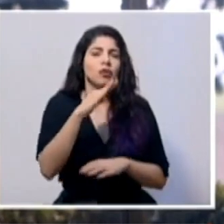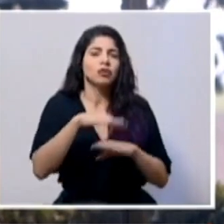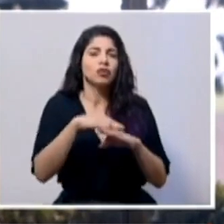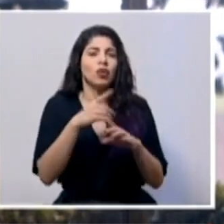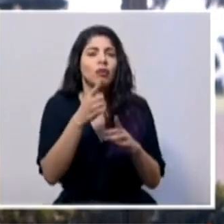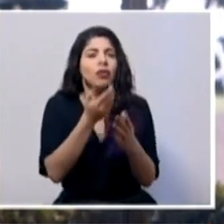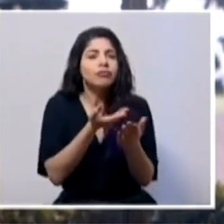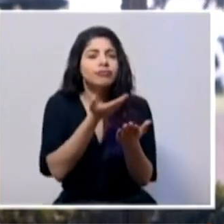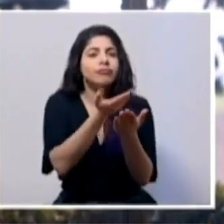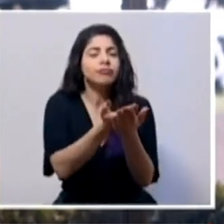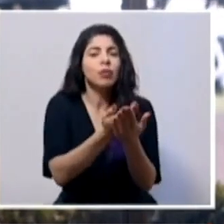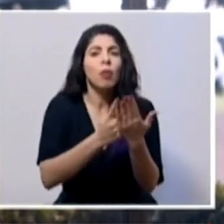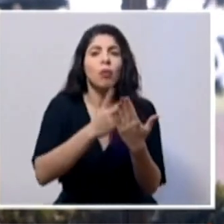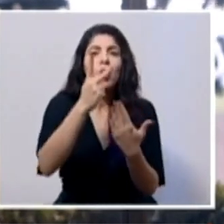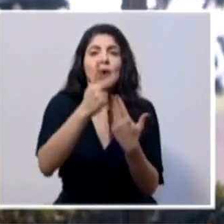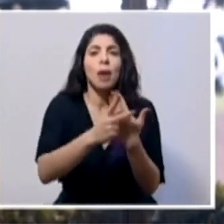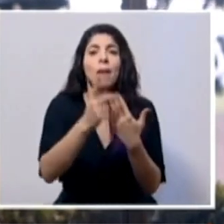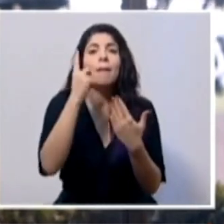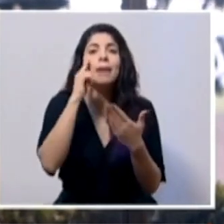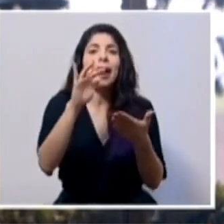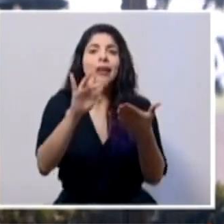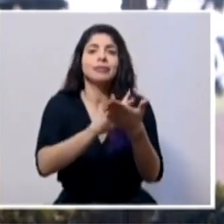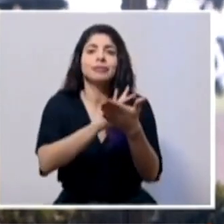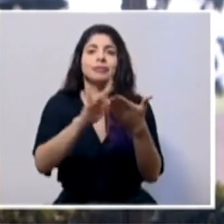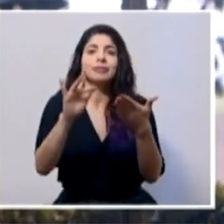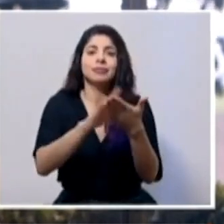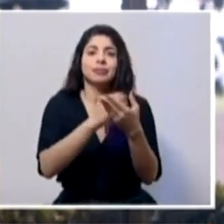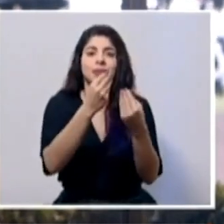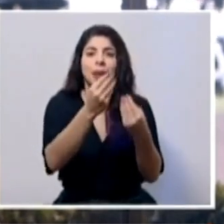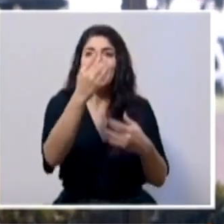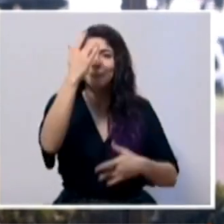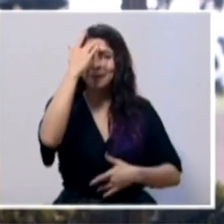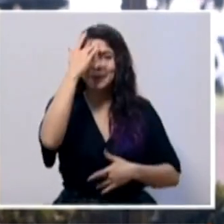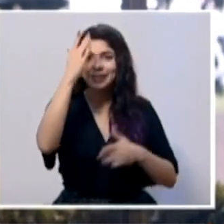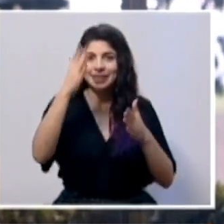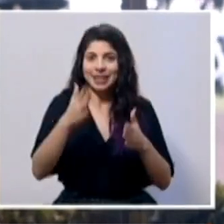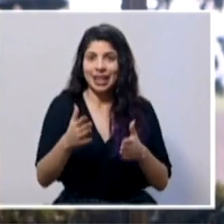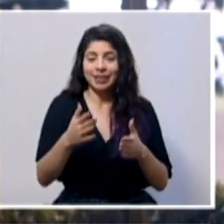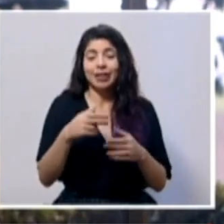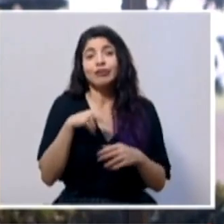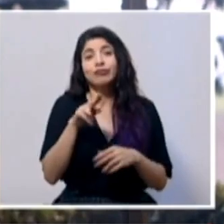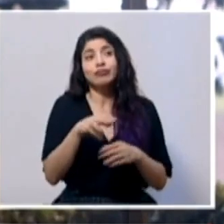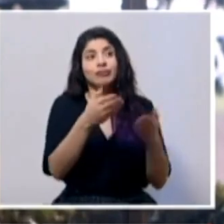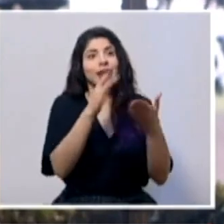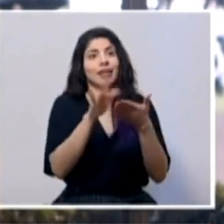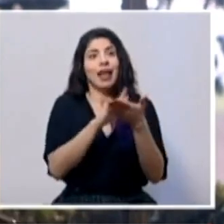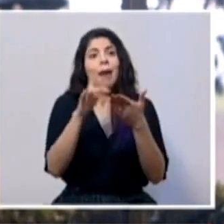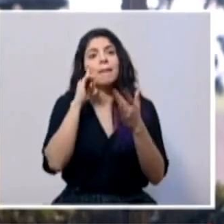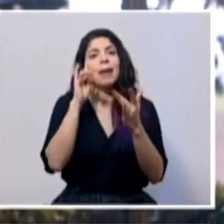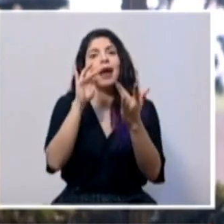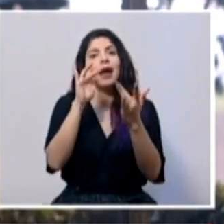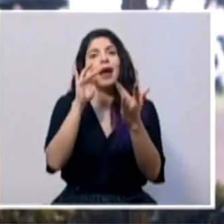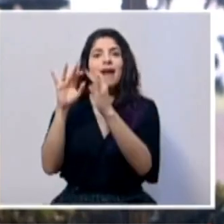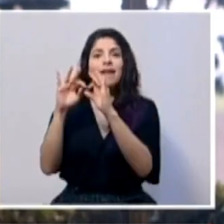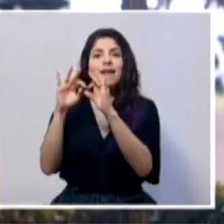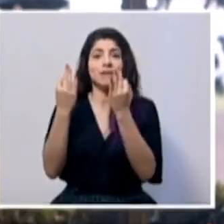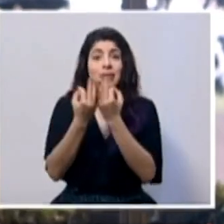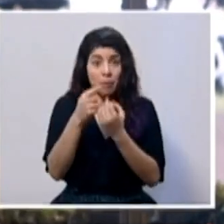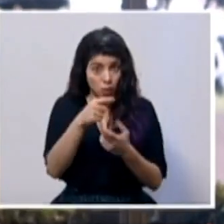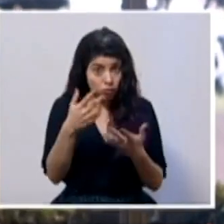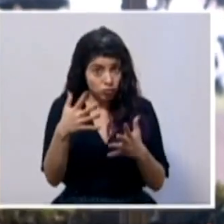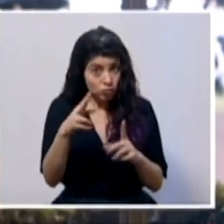había planteado un programa para otorgar tabletas a los pacientes para que tuvieran contacto con las familias. Entonces queremos saber cuál era el estado de